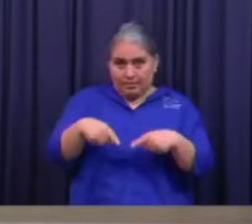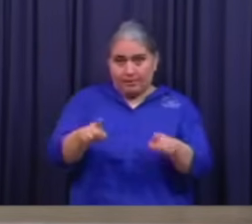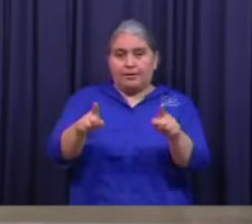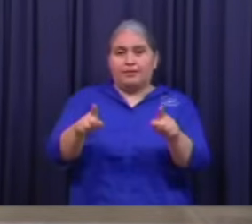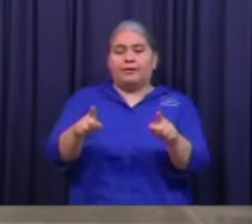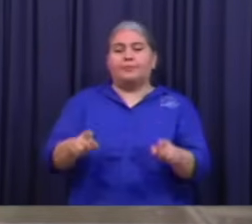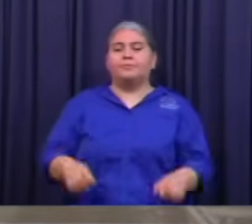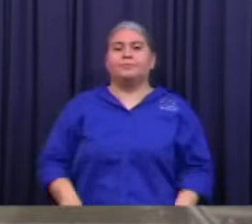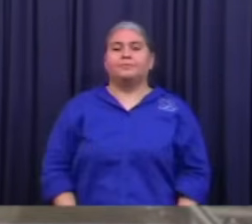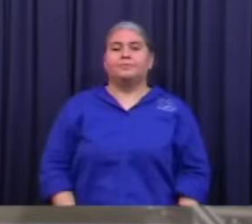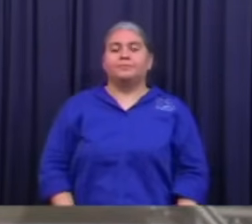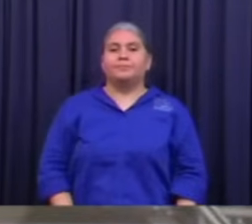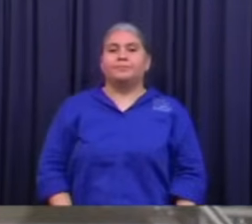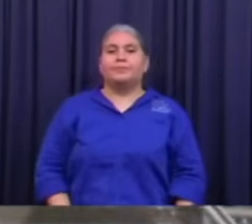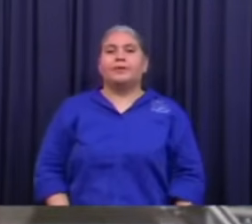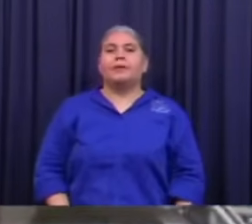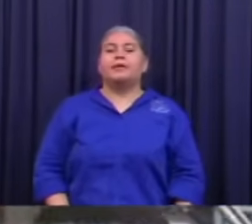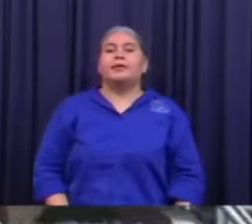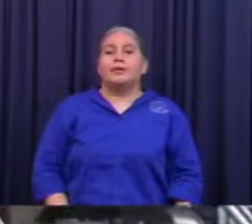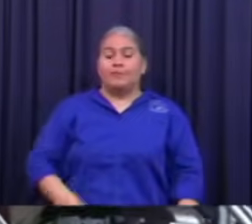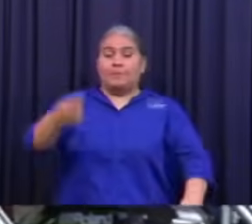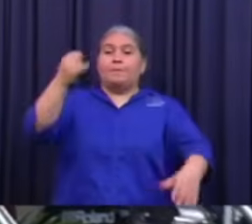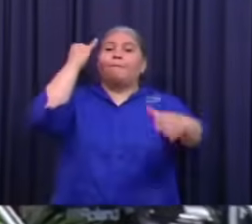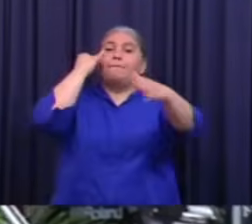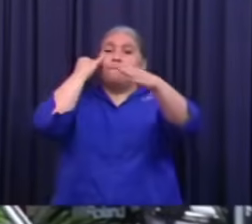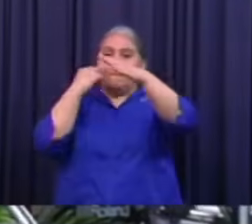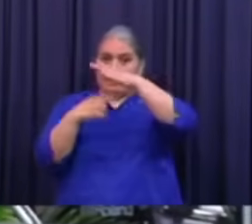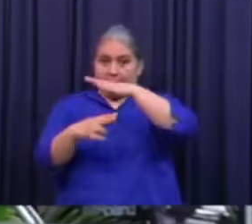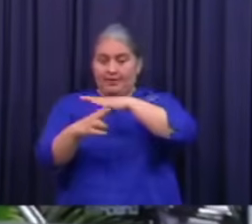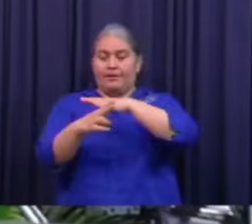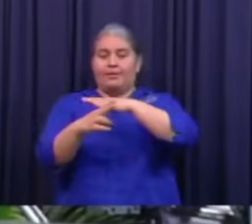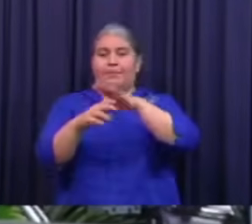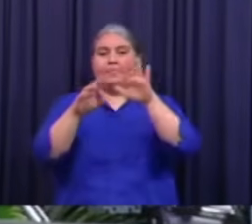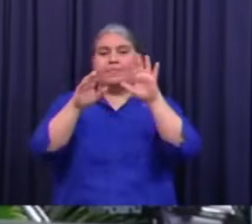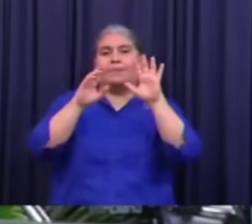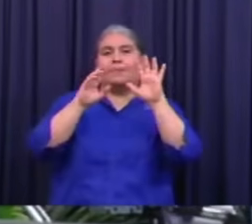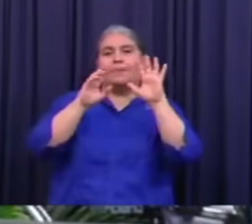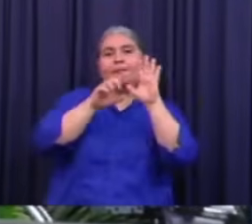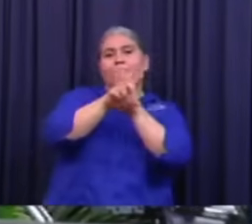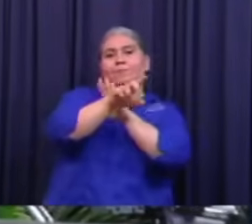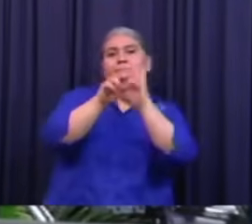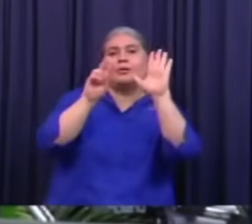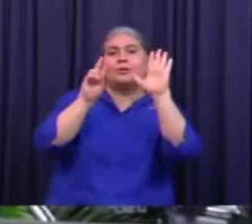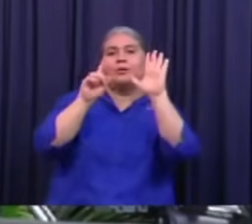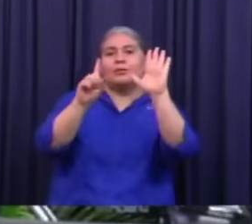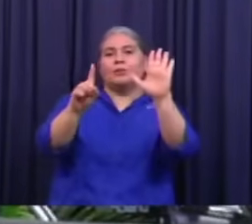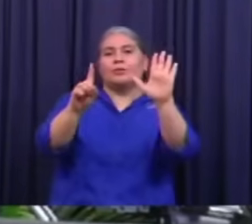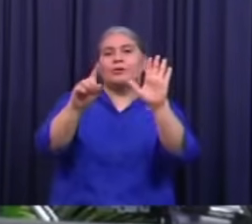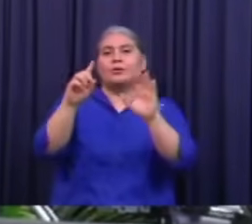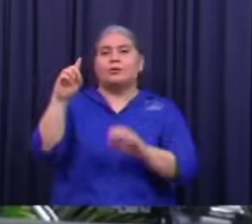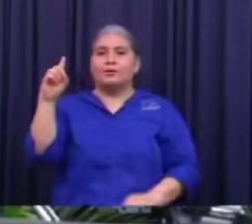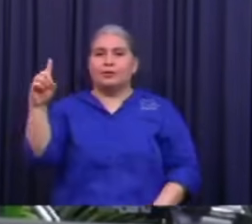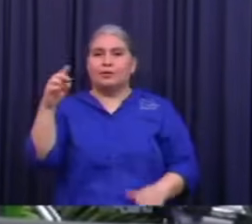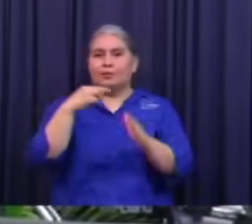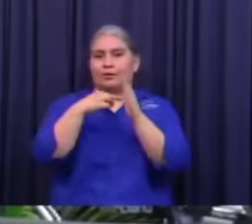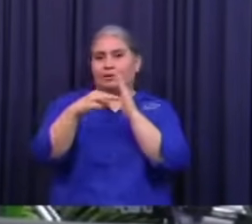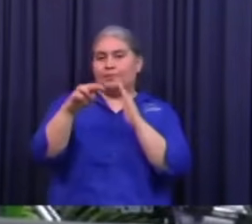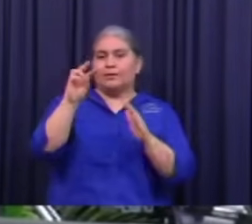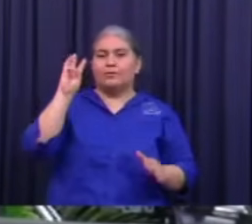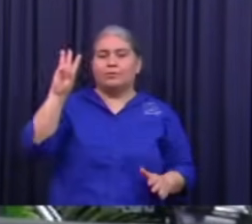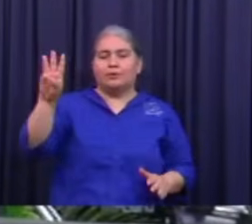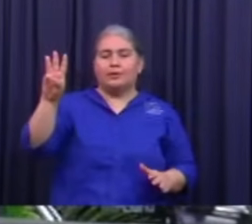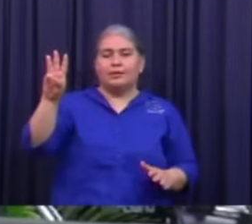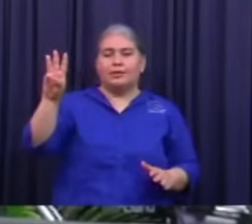el Isaías 613 los abrazó y aunque sufrieron una pérdida un dolor